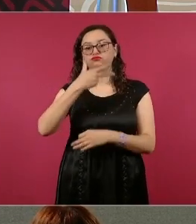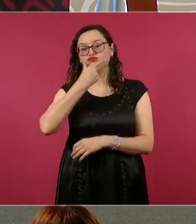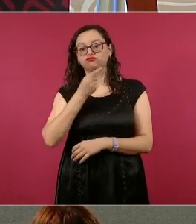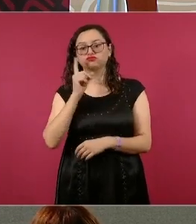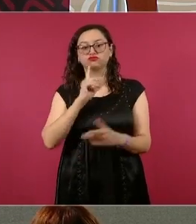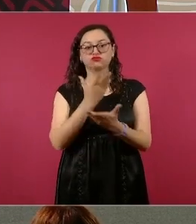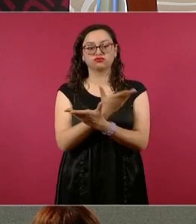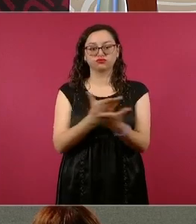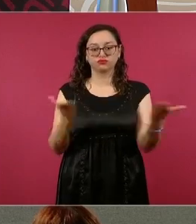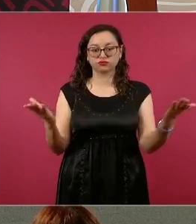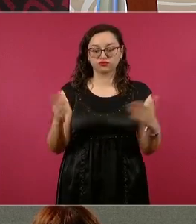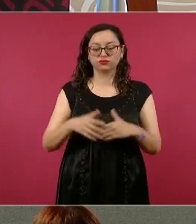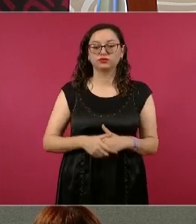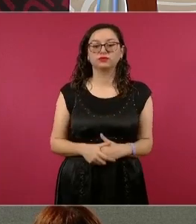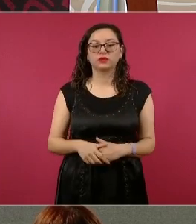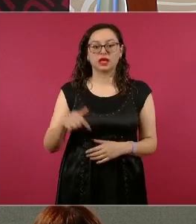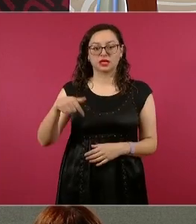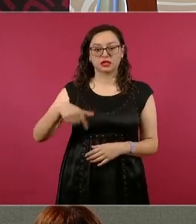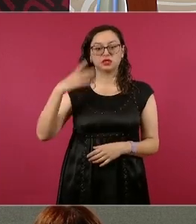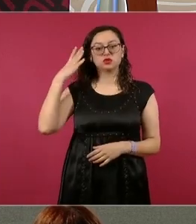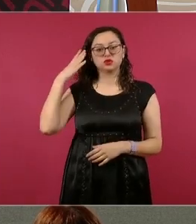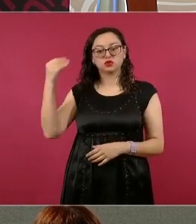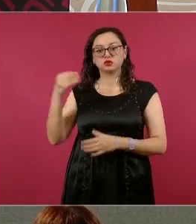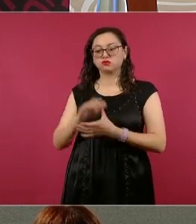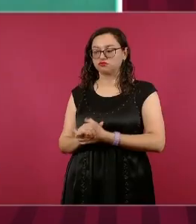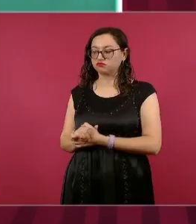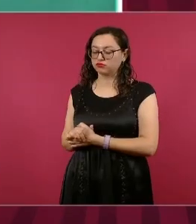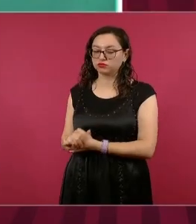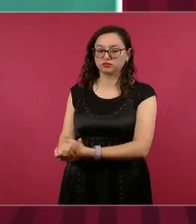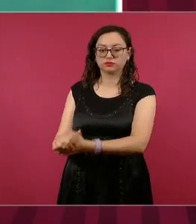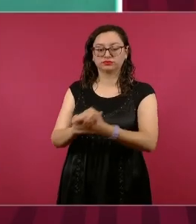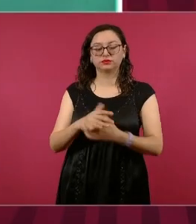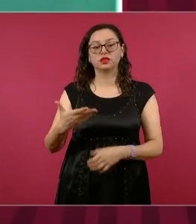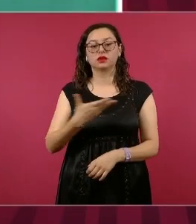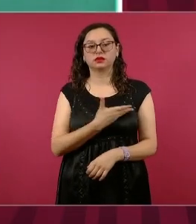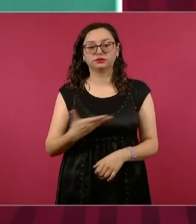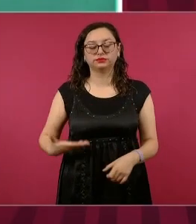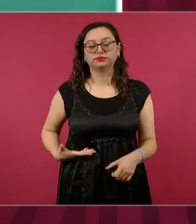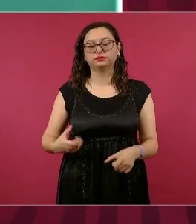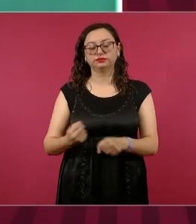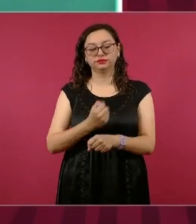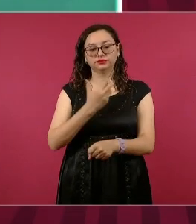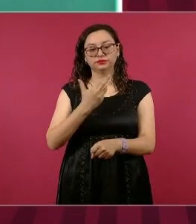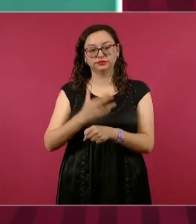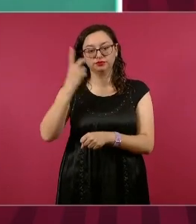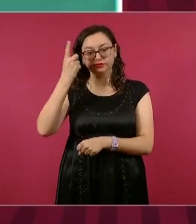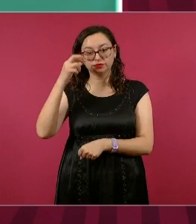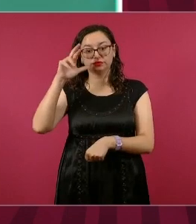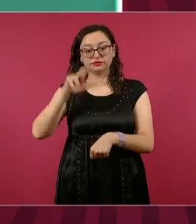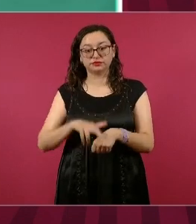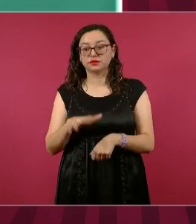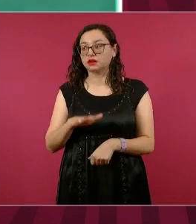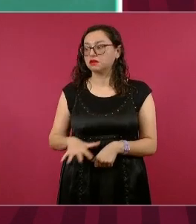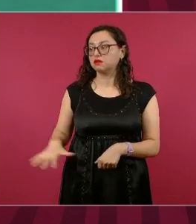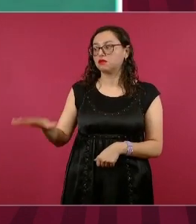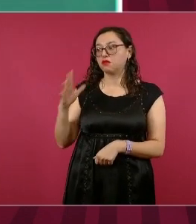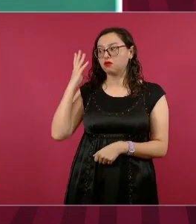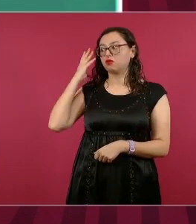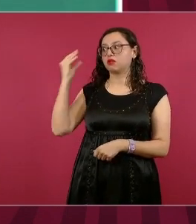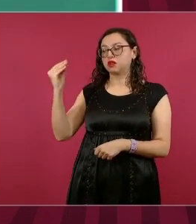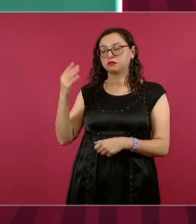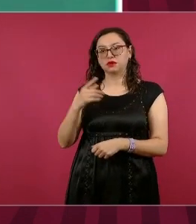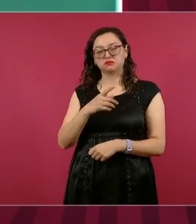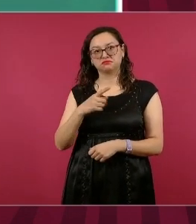Colima, presidente, secretario, director. Presidente, sabe del cariño que las y los colimenses le